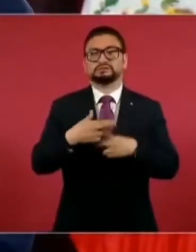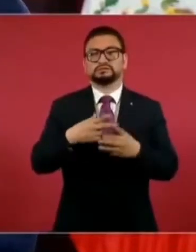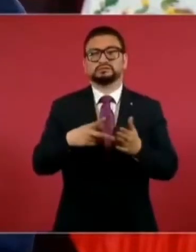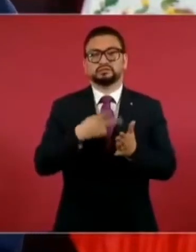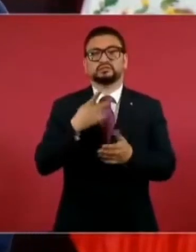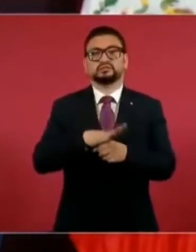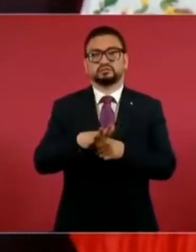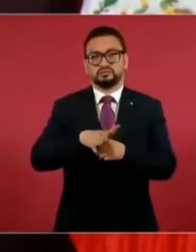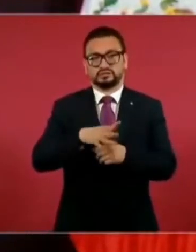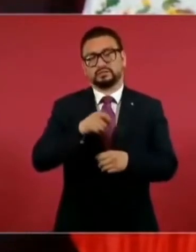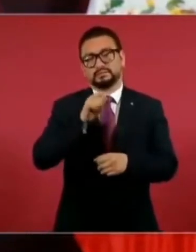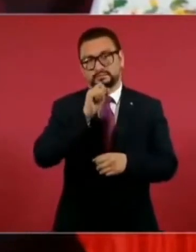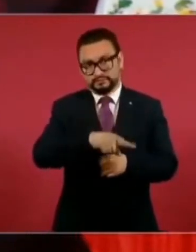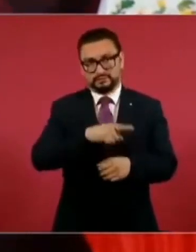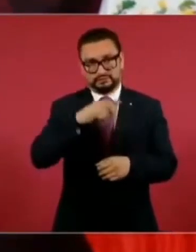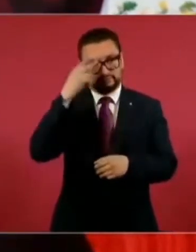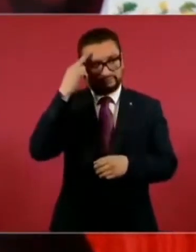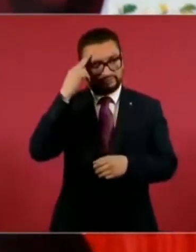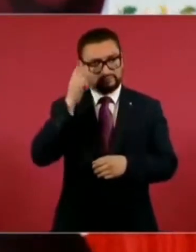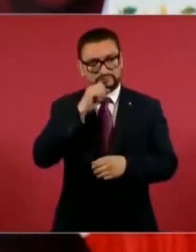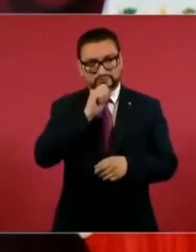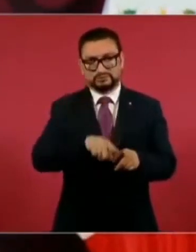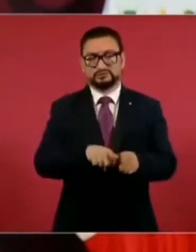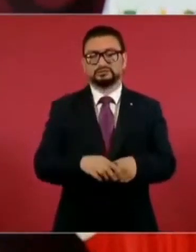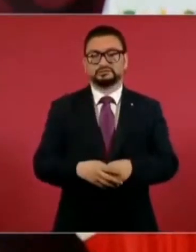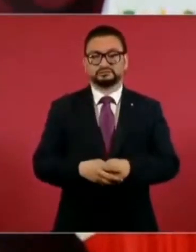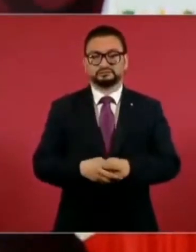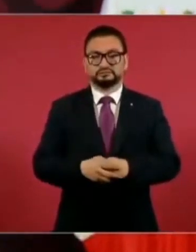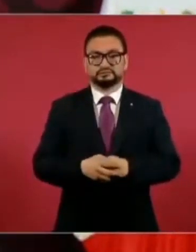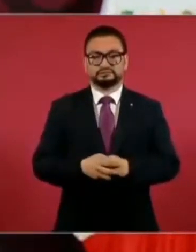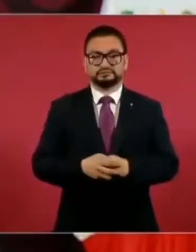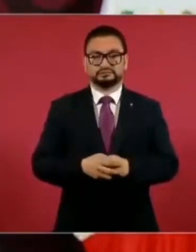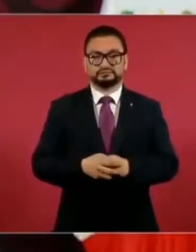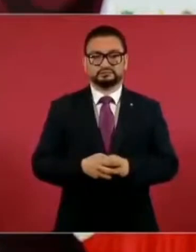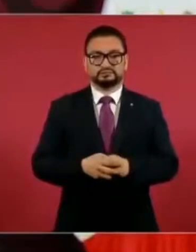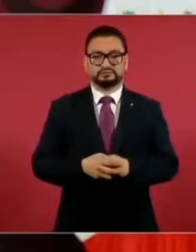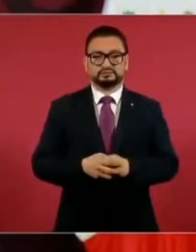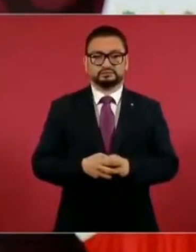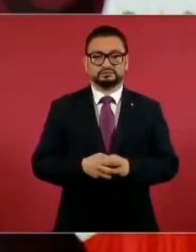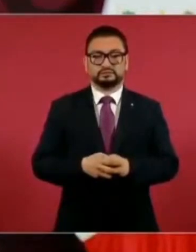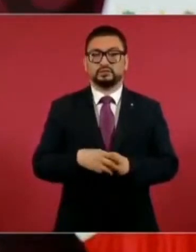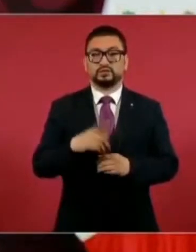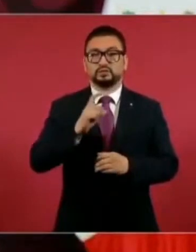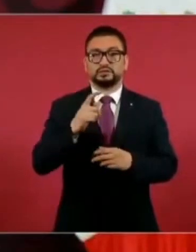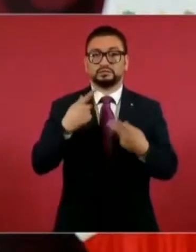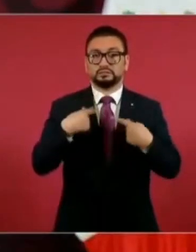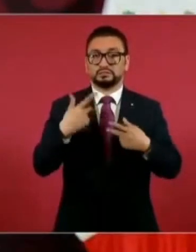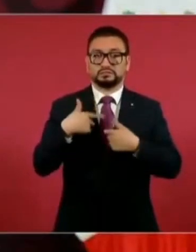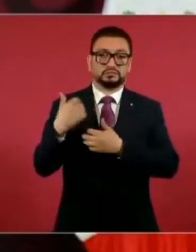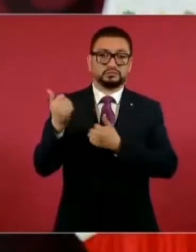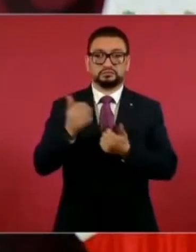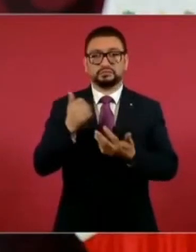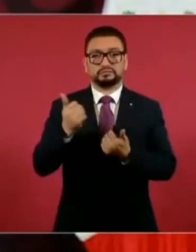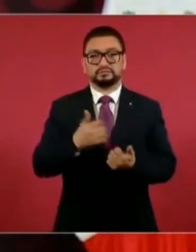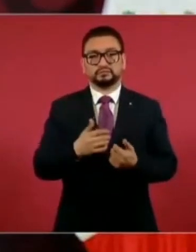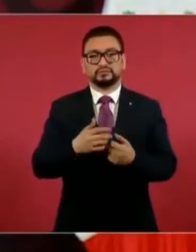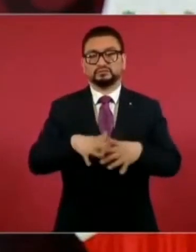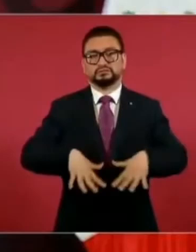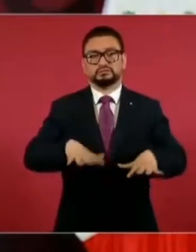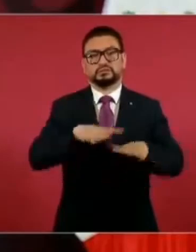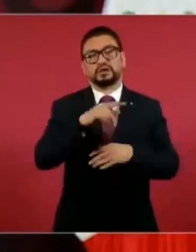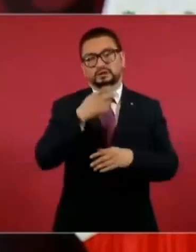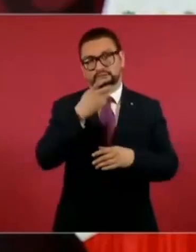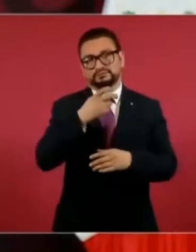del porfiriato. El acarreo del